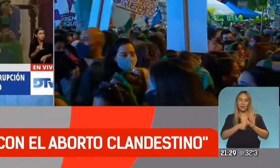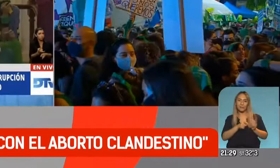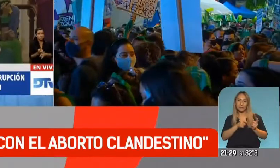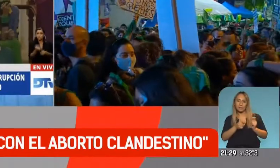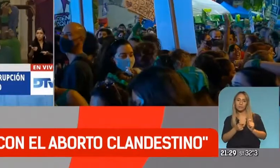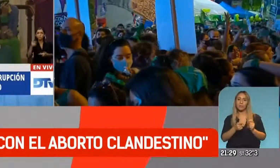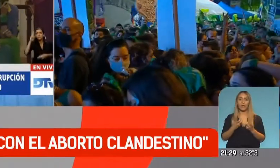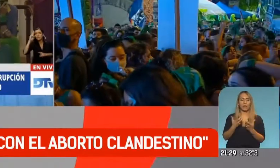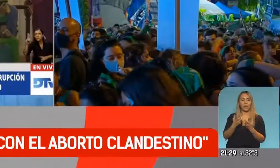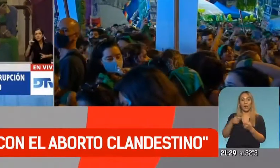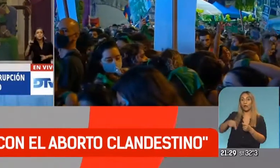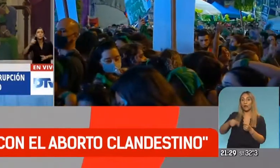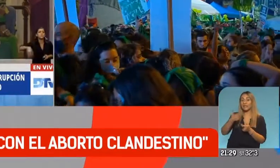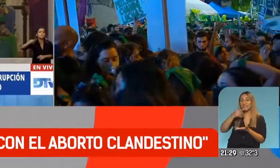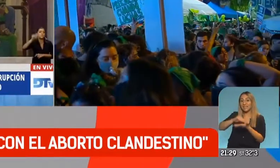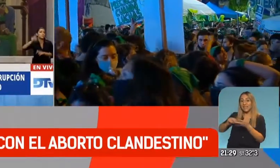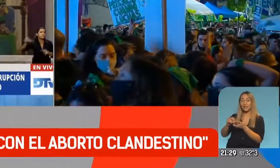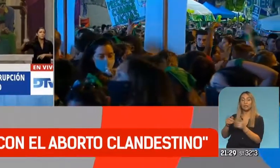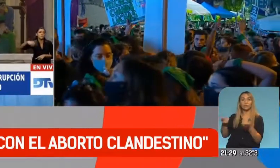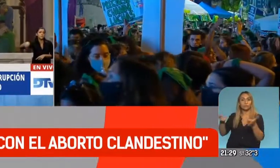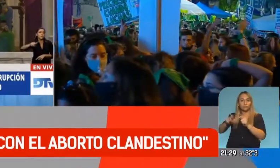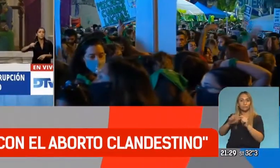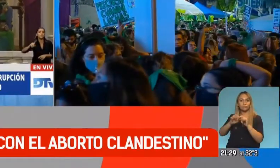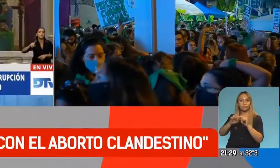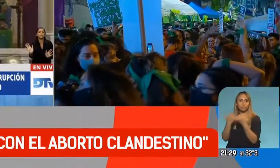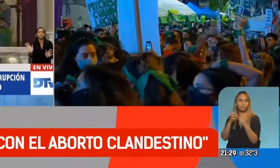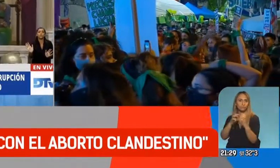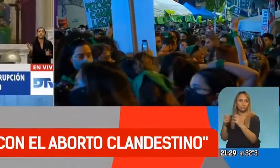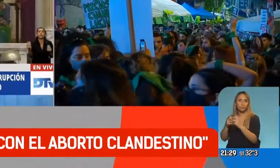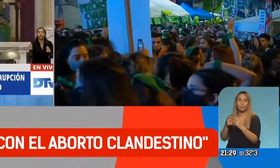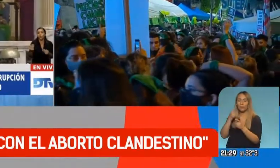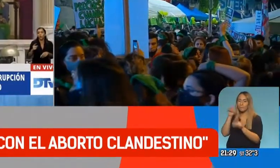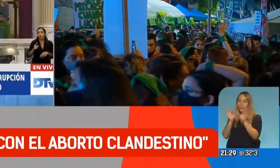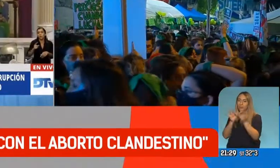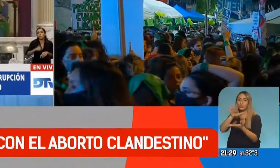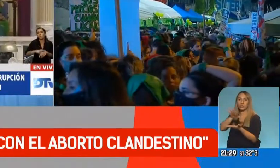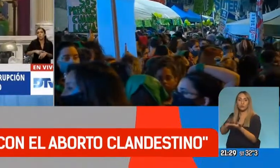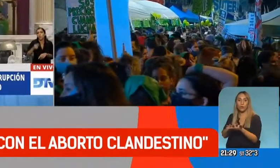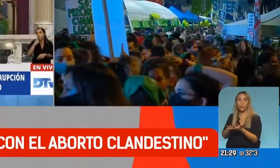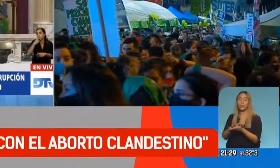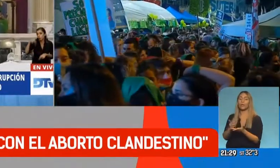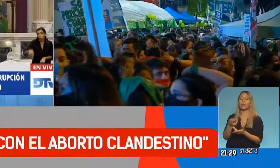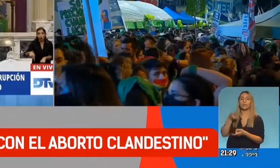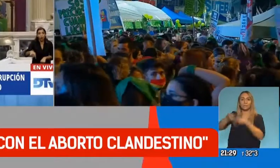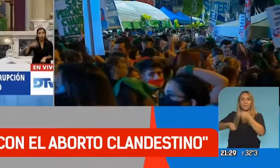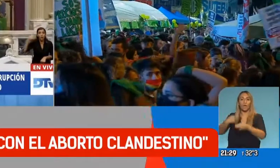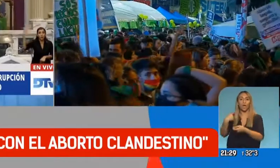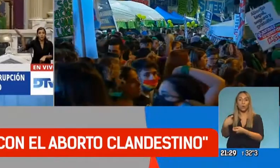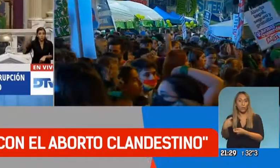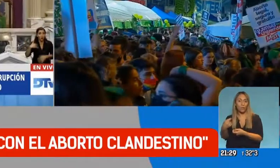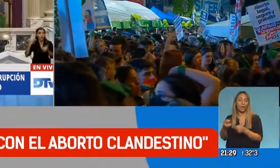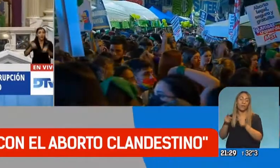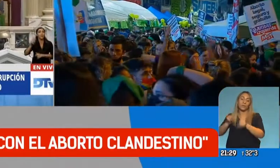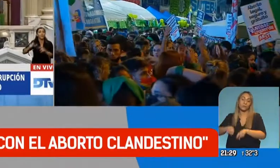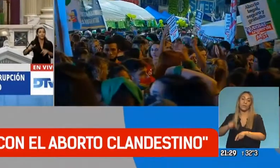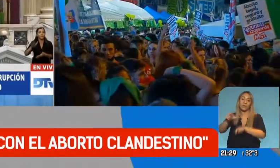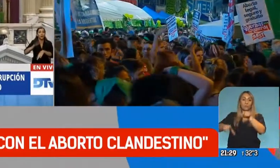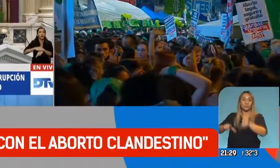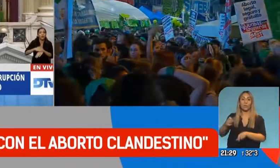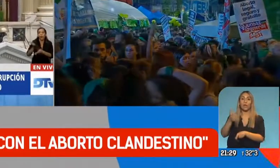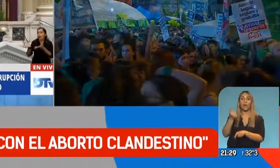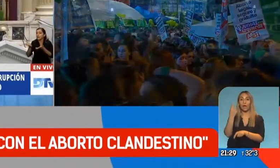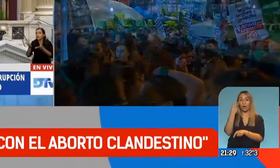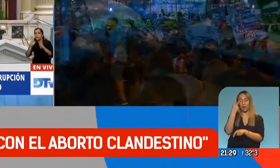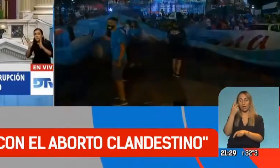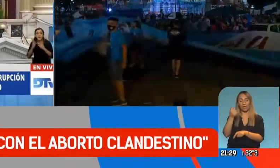jubilados y jubilados trabajaron toda su vida y también con las personas que reciben la asignación universal por hijo